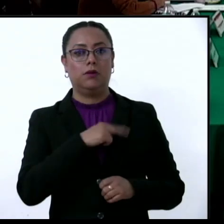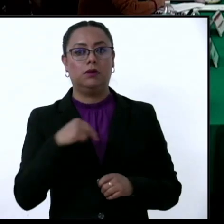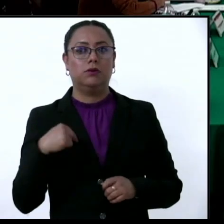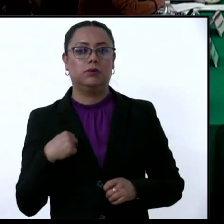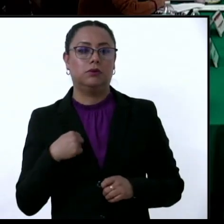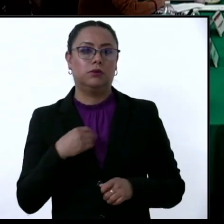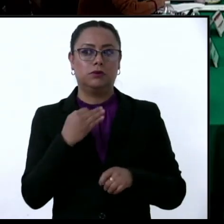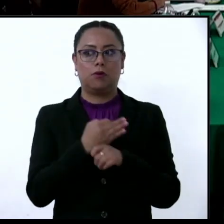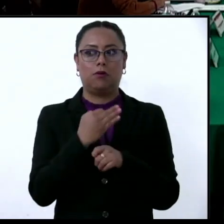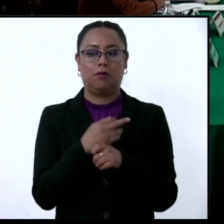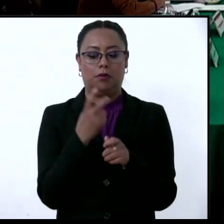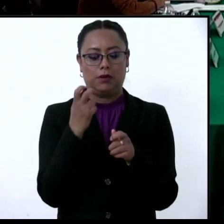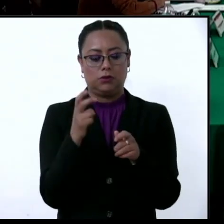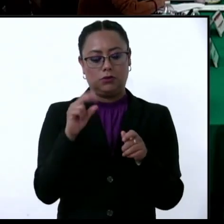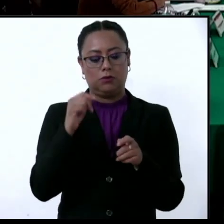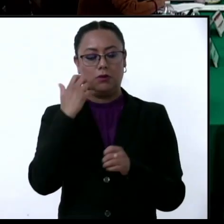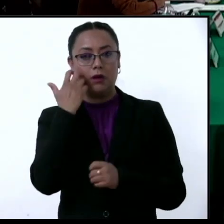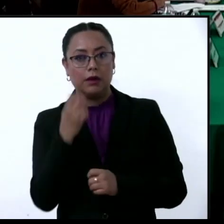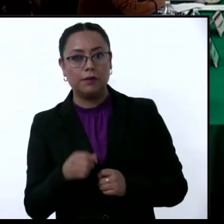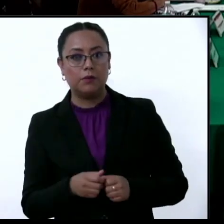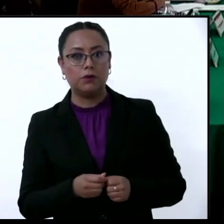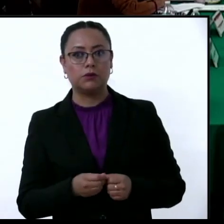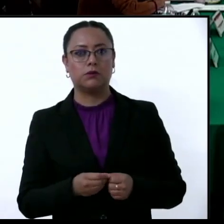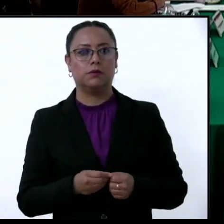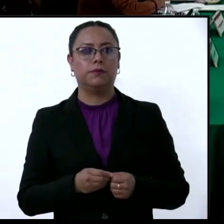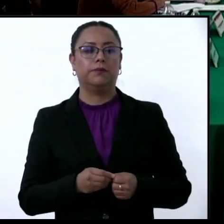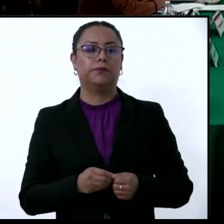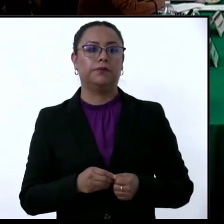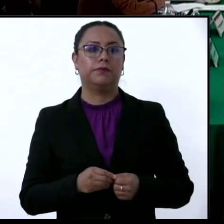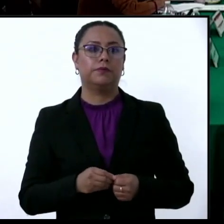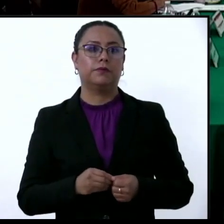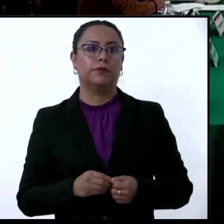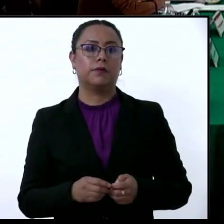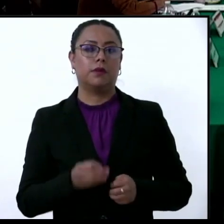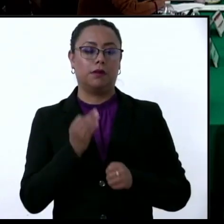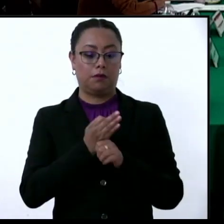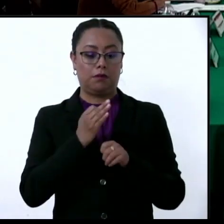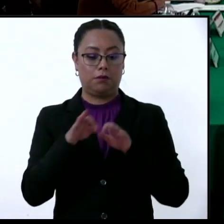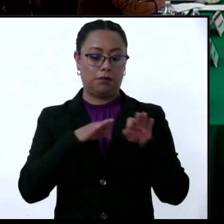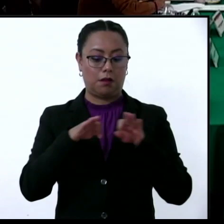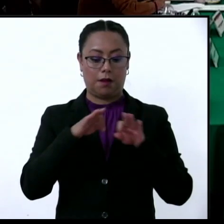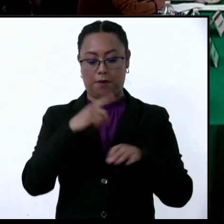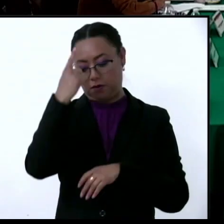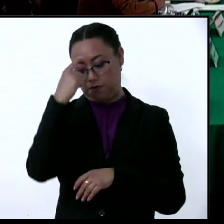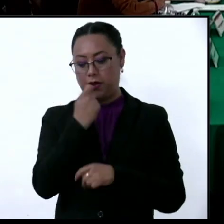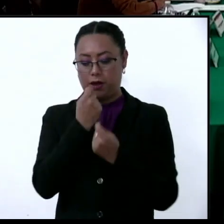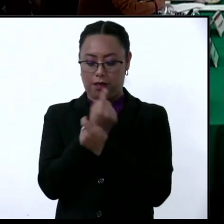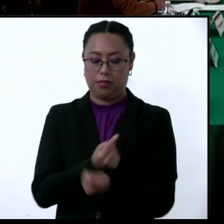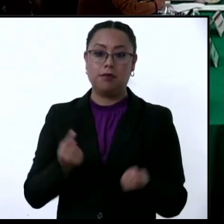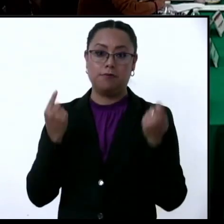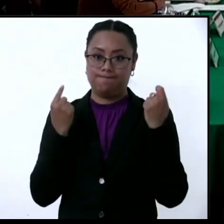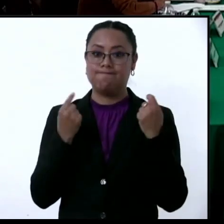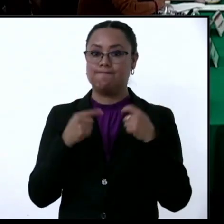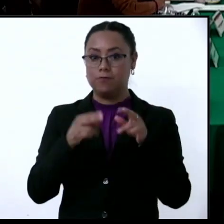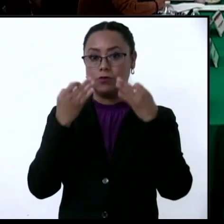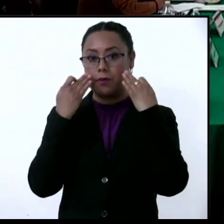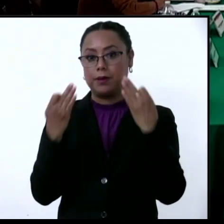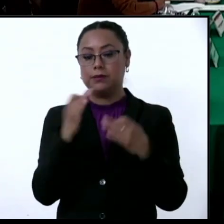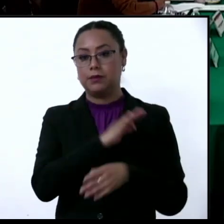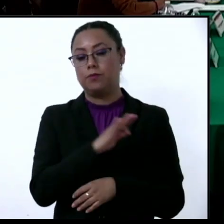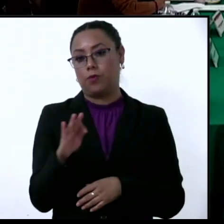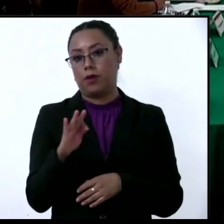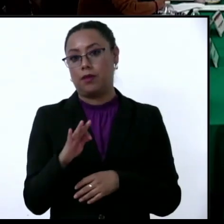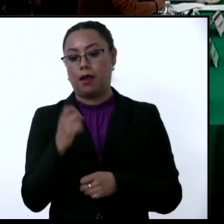pues todavía es presente el trabajo infantil en algunas zonas de nuestra ciudad.